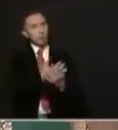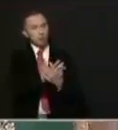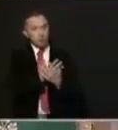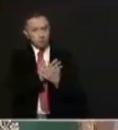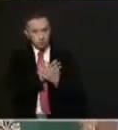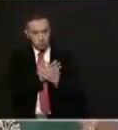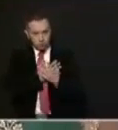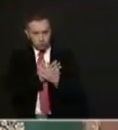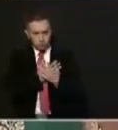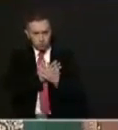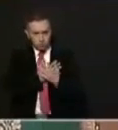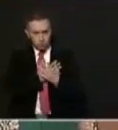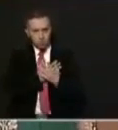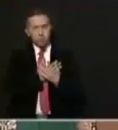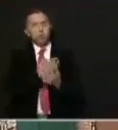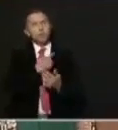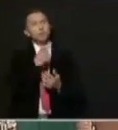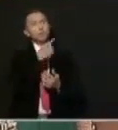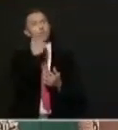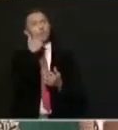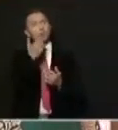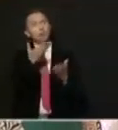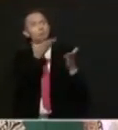e invocamos tu divina presencia.